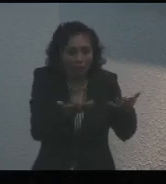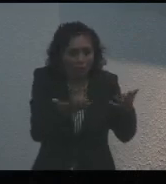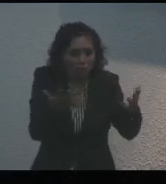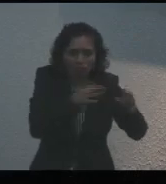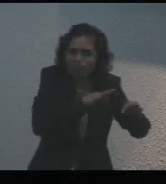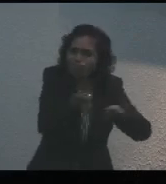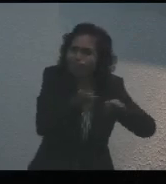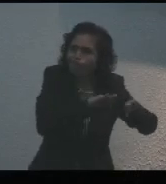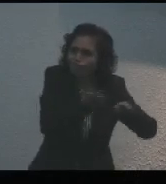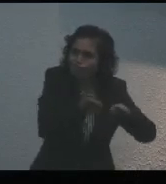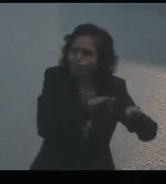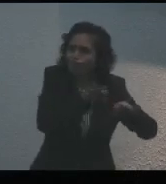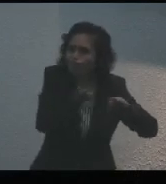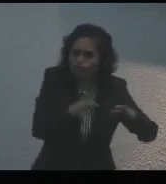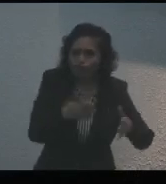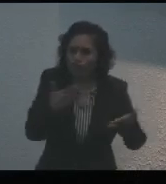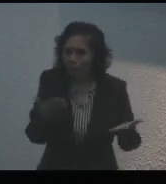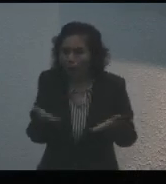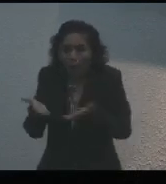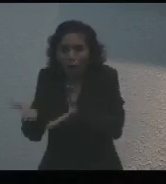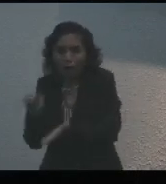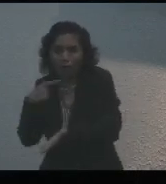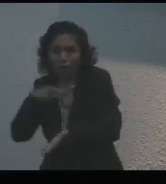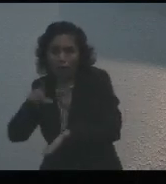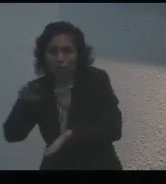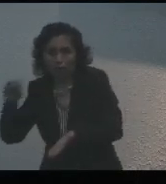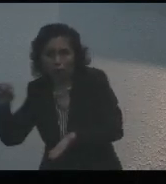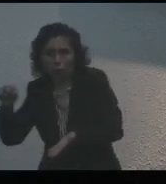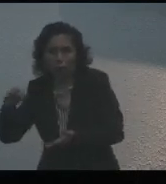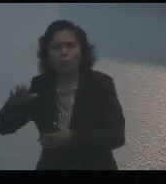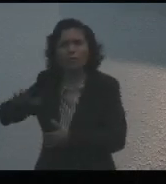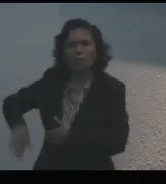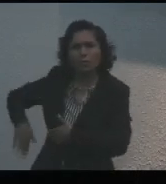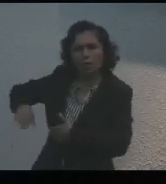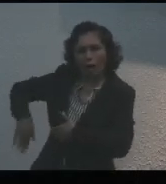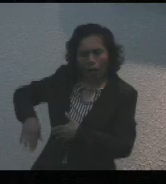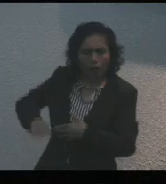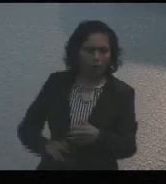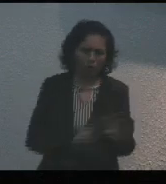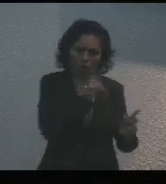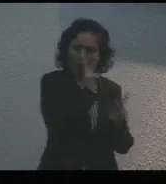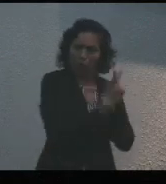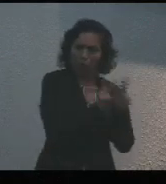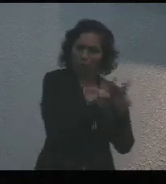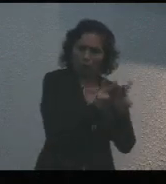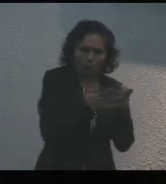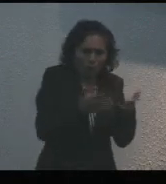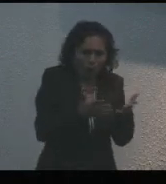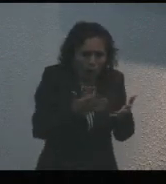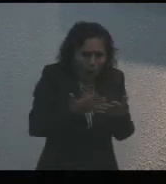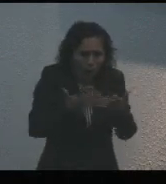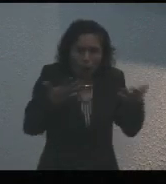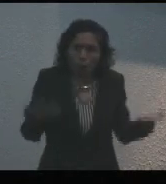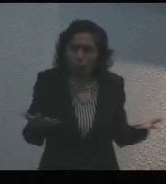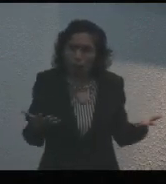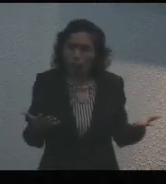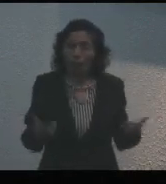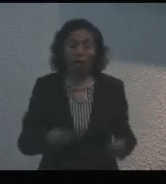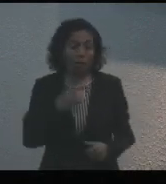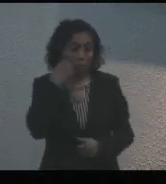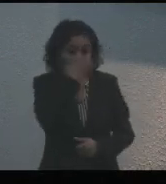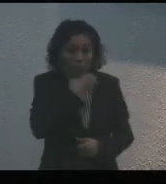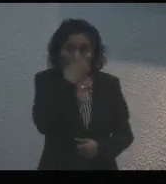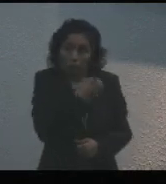y tanto bien a Quintana Roo. Y hablaba hace un momento con el general, en estos momentos, en el